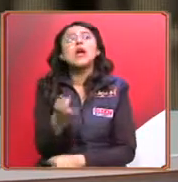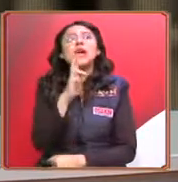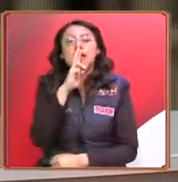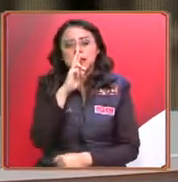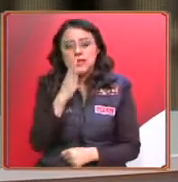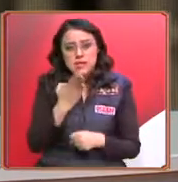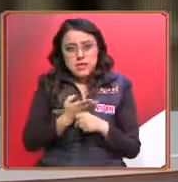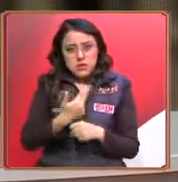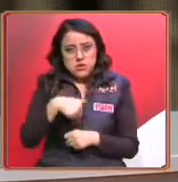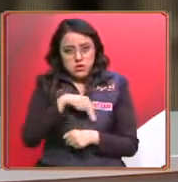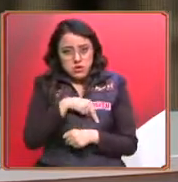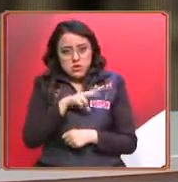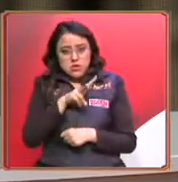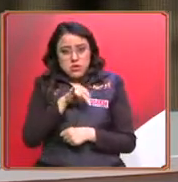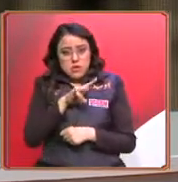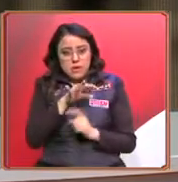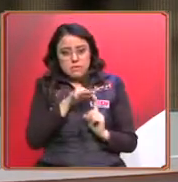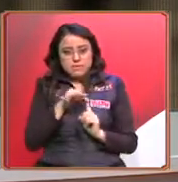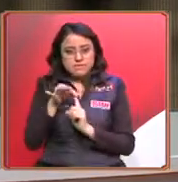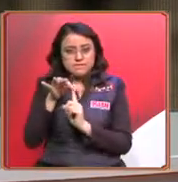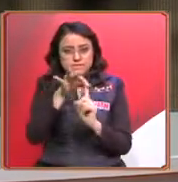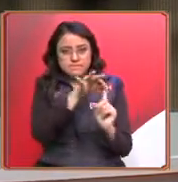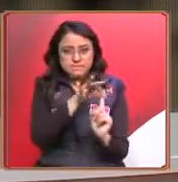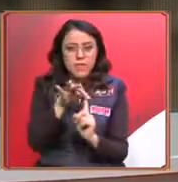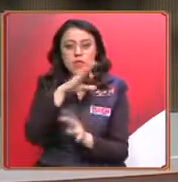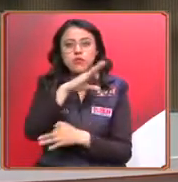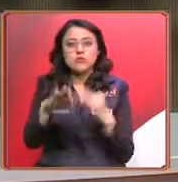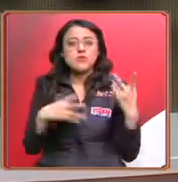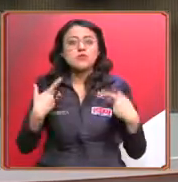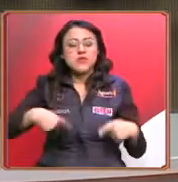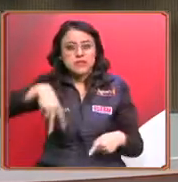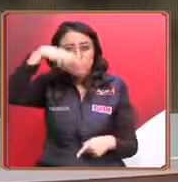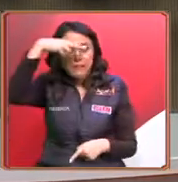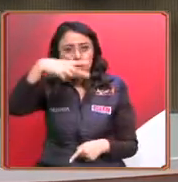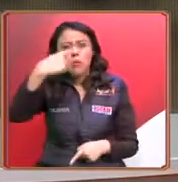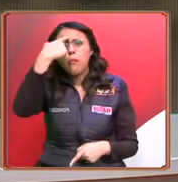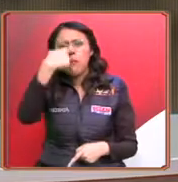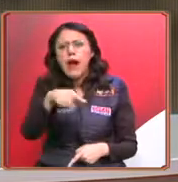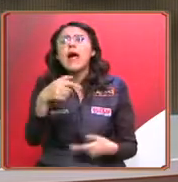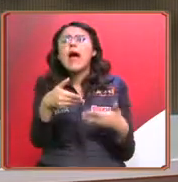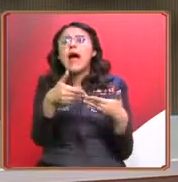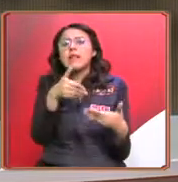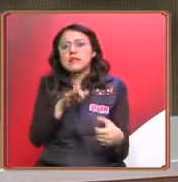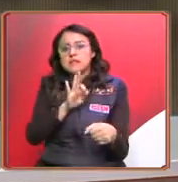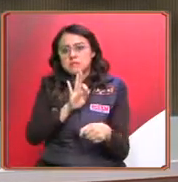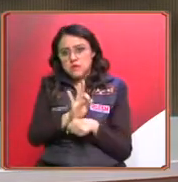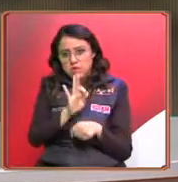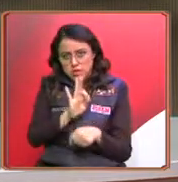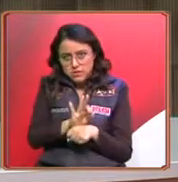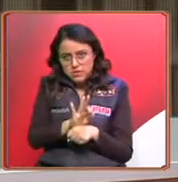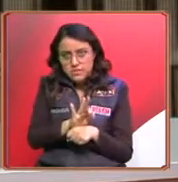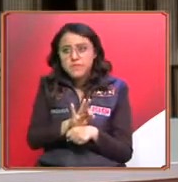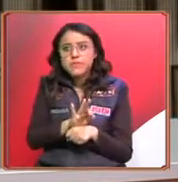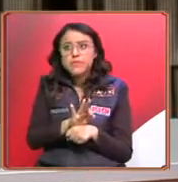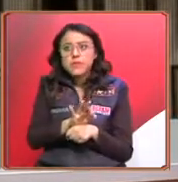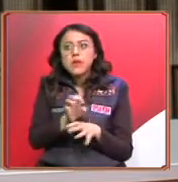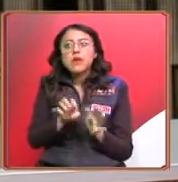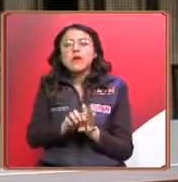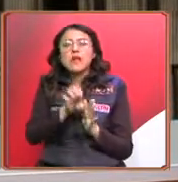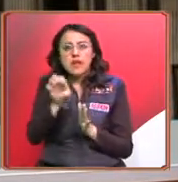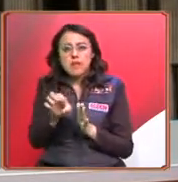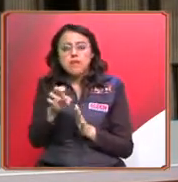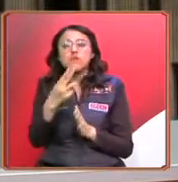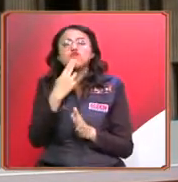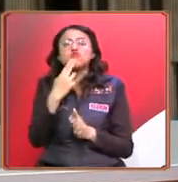la gira Vive Sin Drogas es llegar a todo mexicano para prevenir. Es como el tabaco y el alcohol, que son